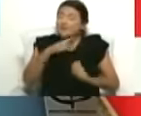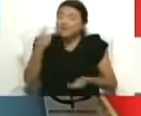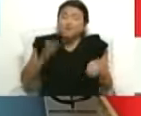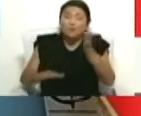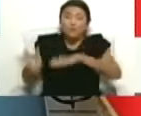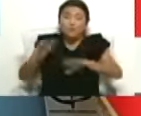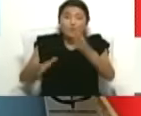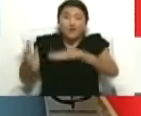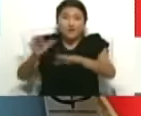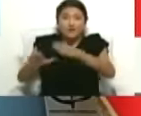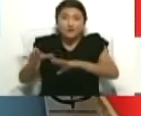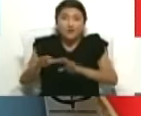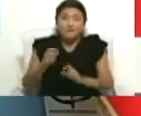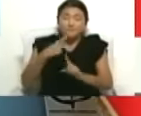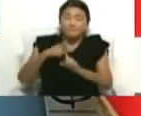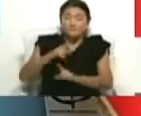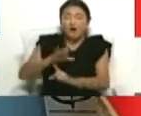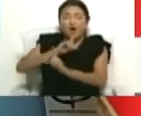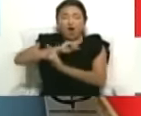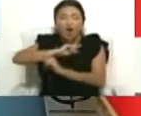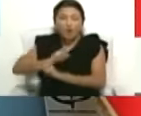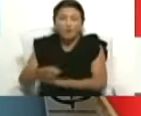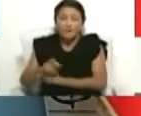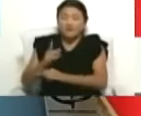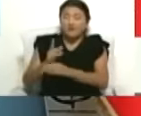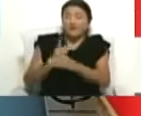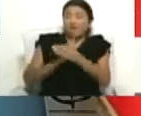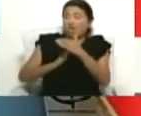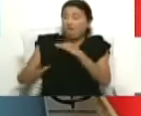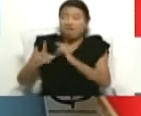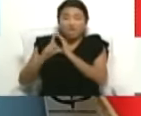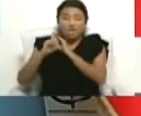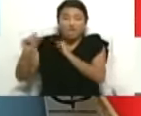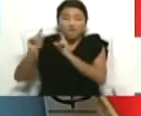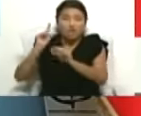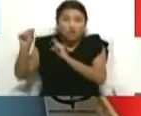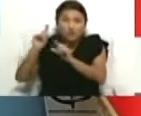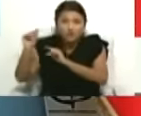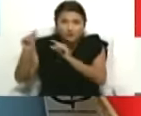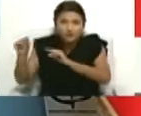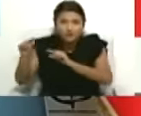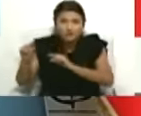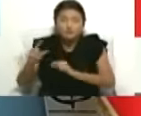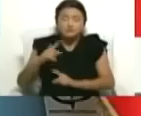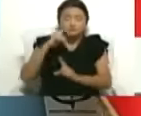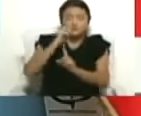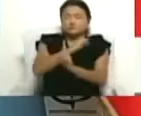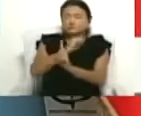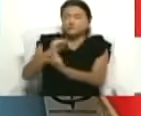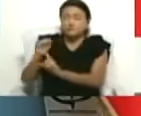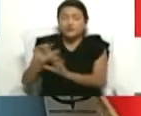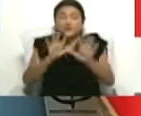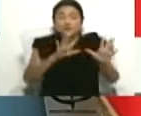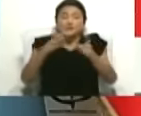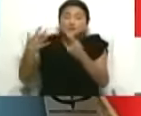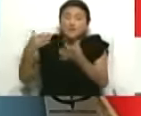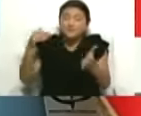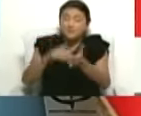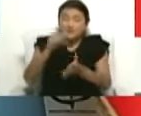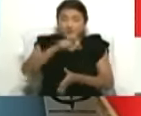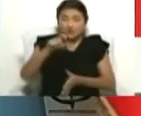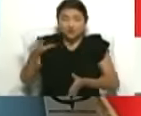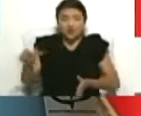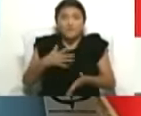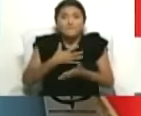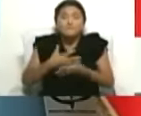prácticamente obligada a abandonar sus hogares, donde se han asesinado unas 16.000 personas, la